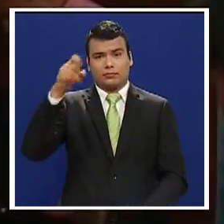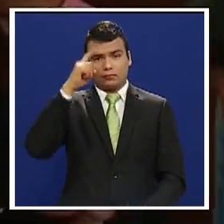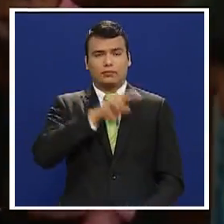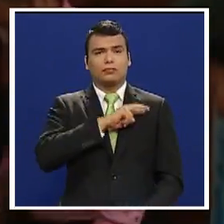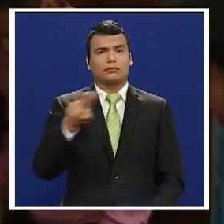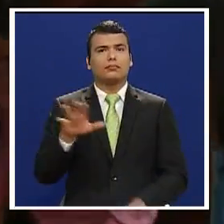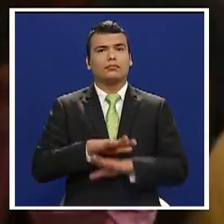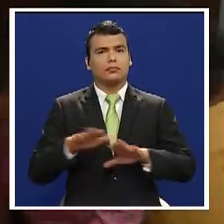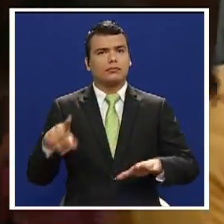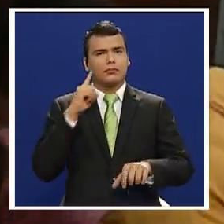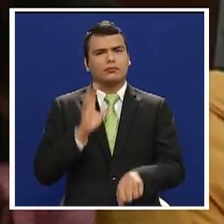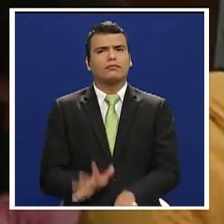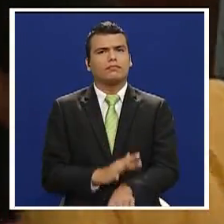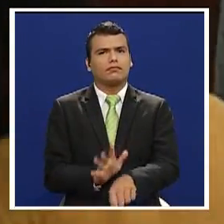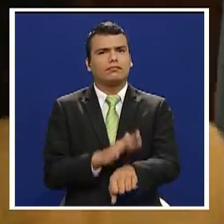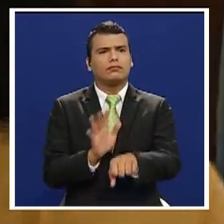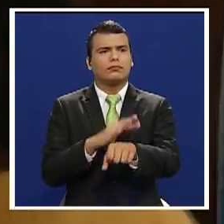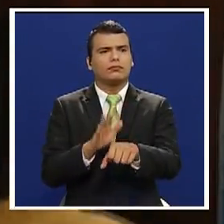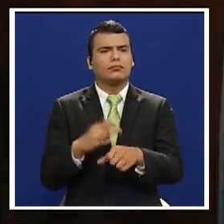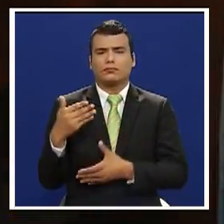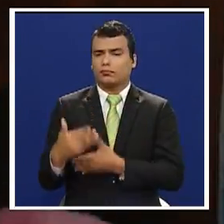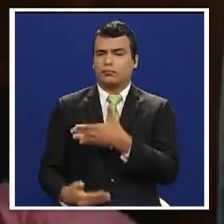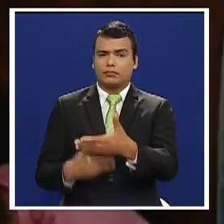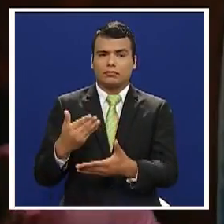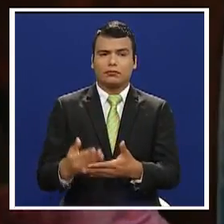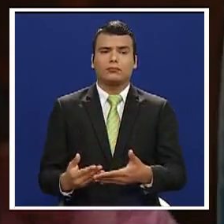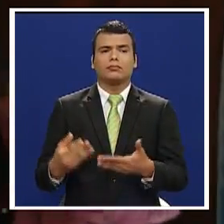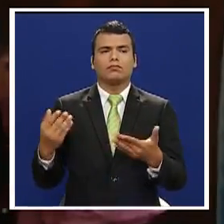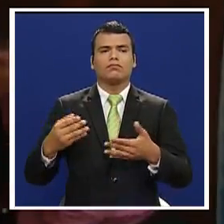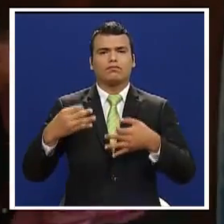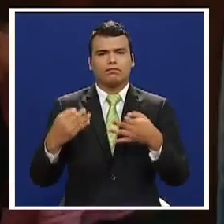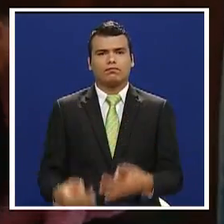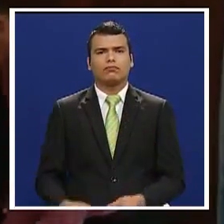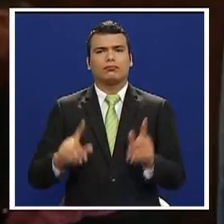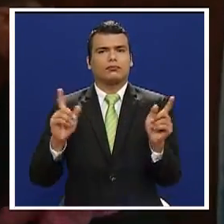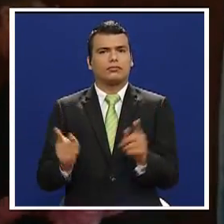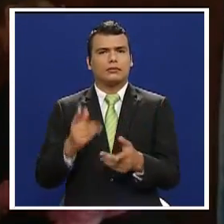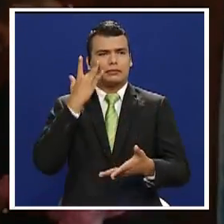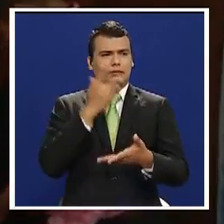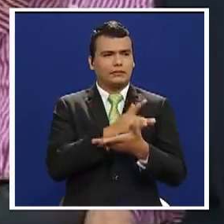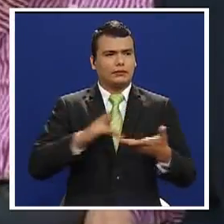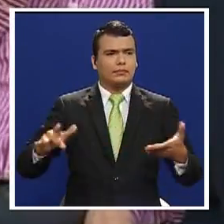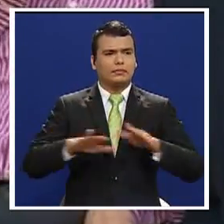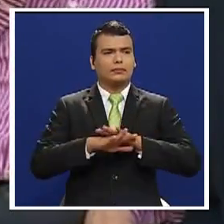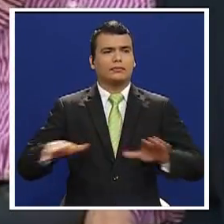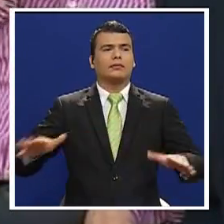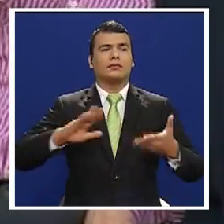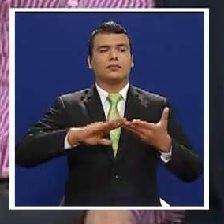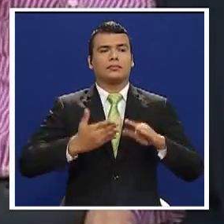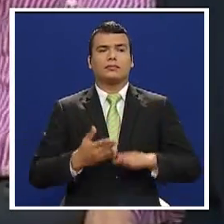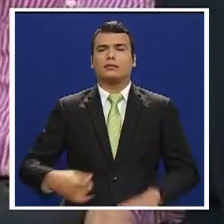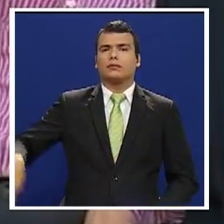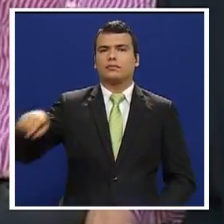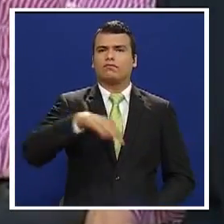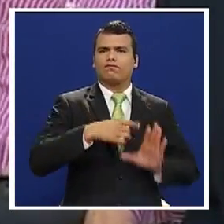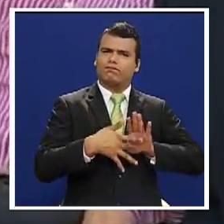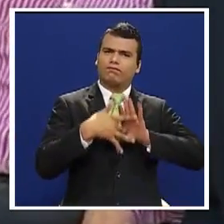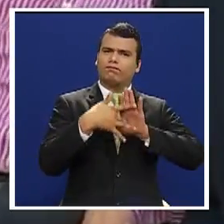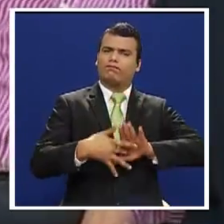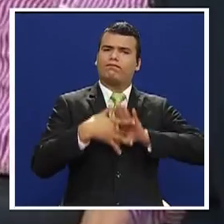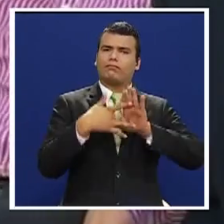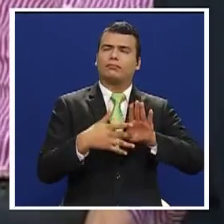Enciso, y la Comisión Regional de Moralización, con el objetivo de implementar fuertes políticas en los procesos y acciones de las entidades